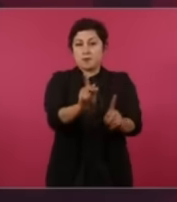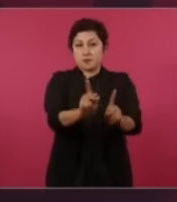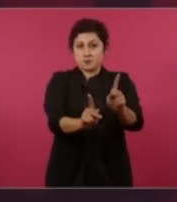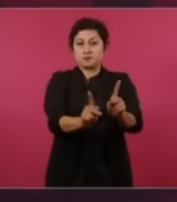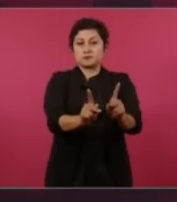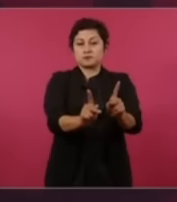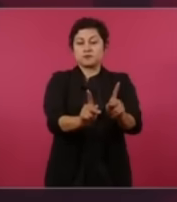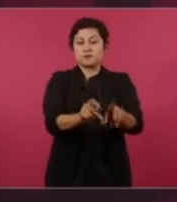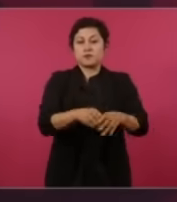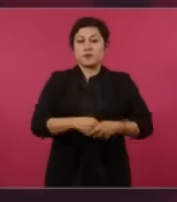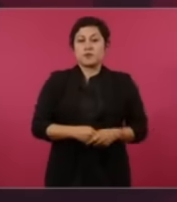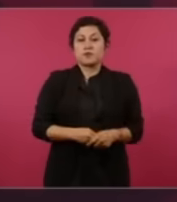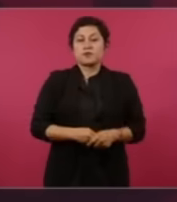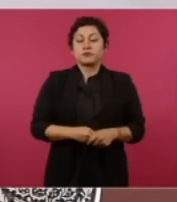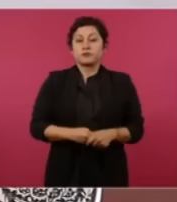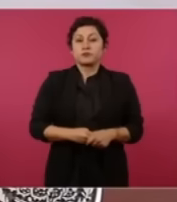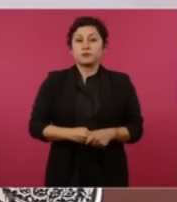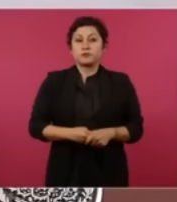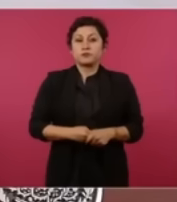Decía